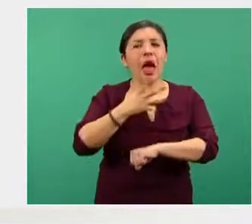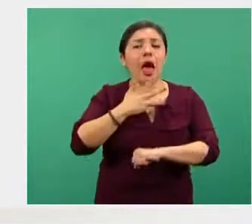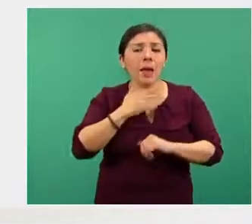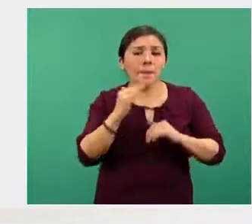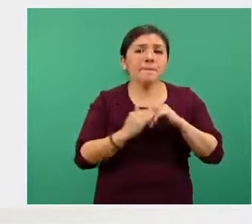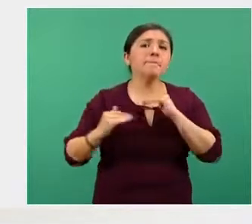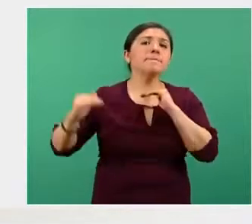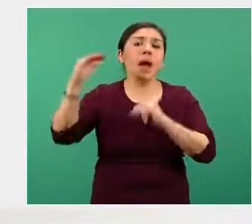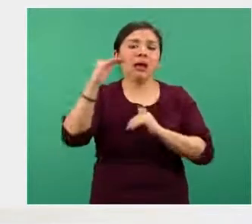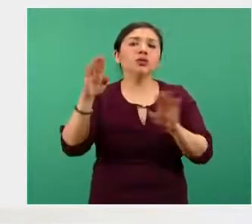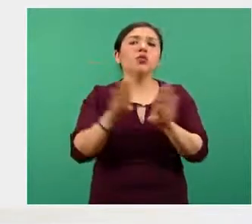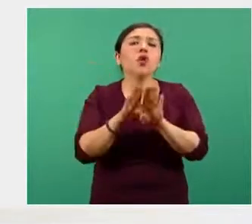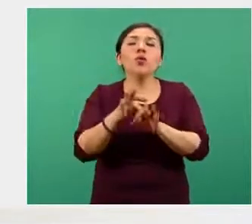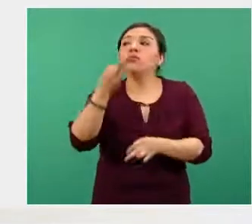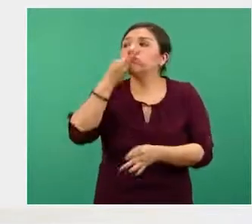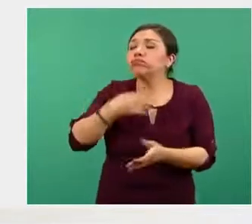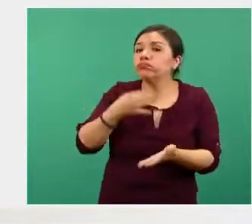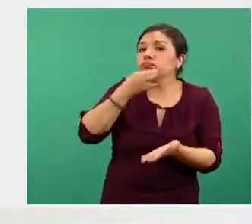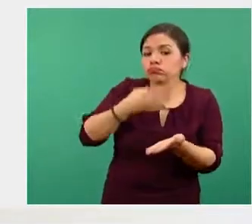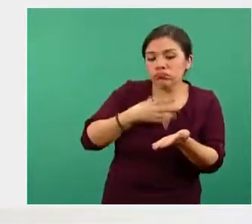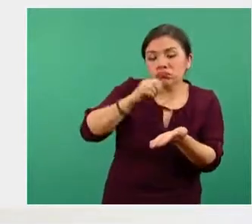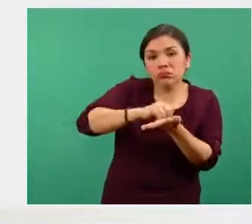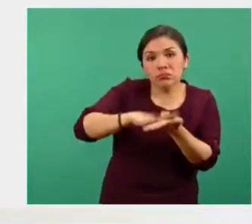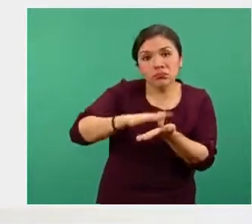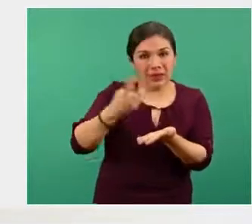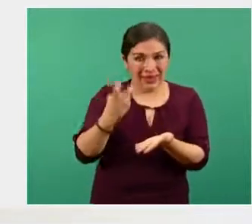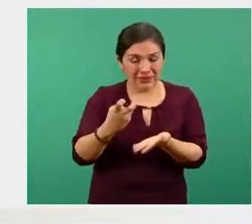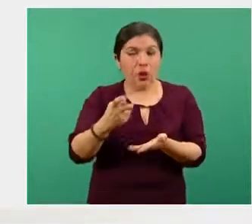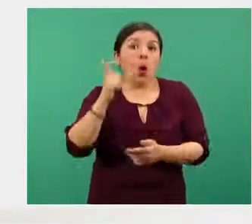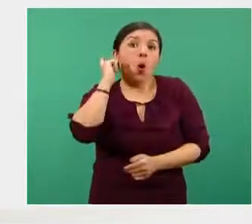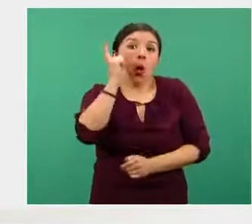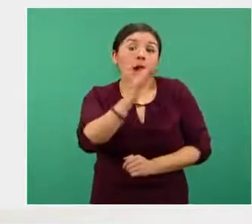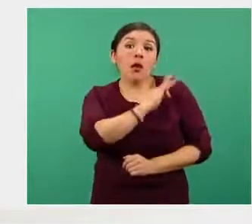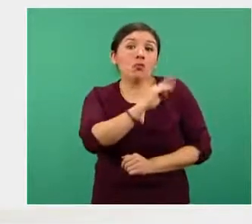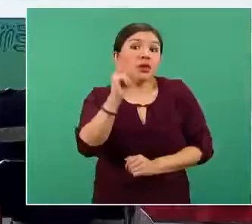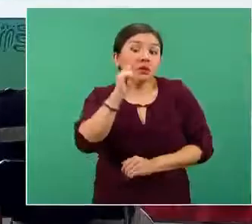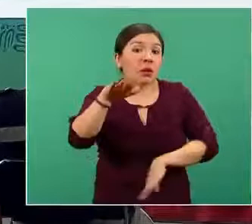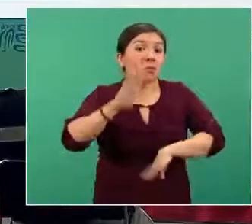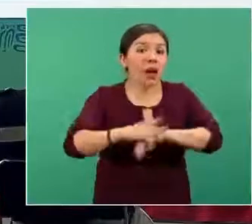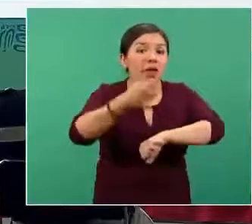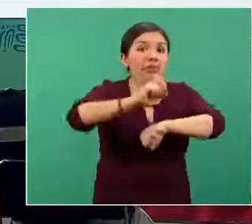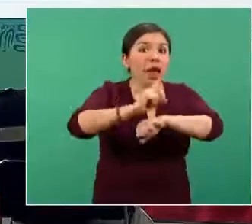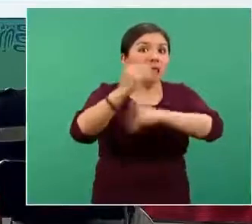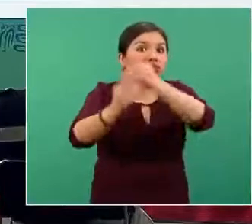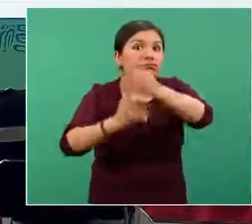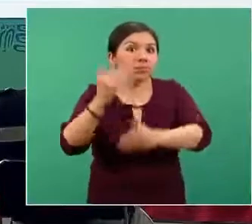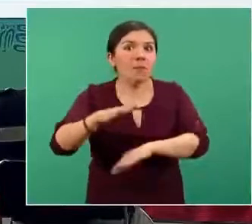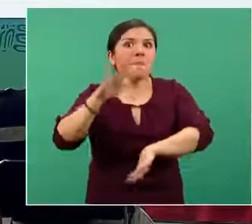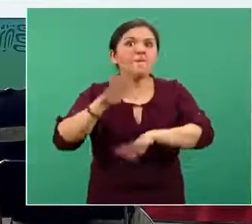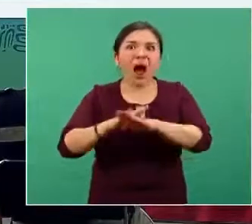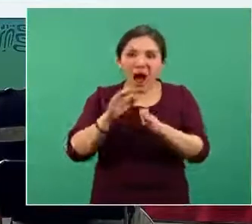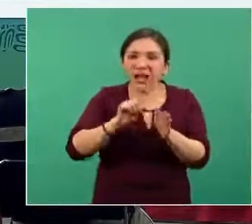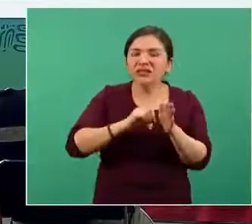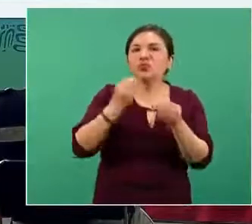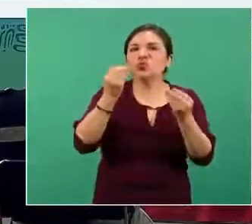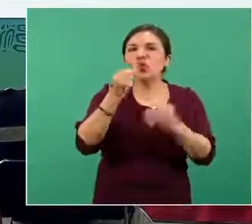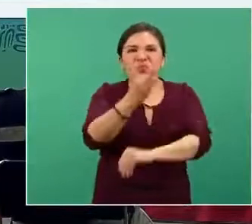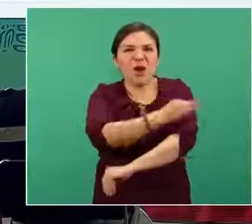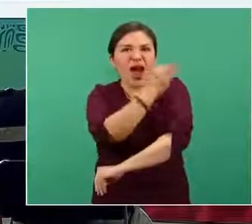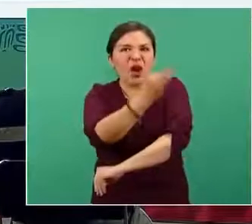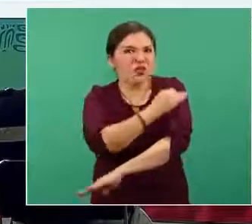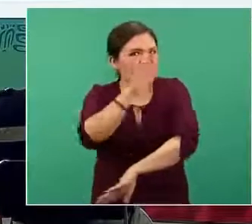en función del reporte. Y es más, esperamos poder ver en siguientes días, obviamente, un incremento en la aplicación de dosis